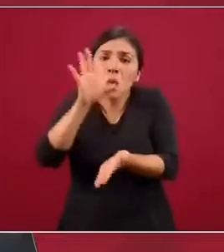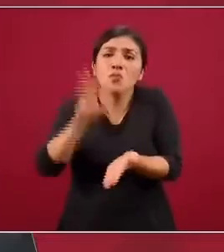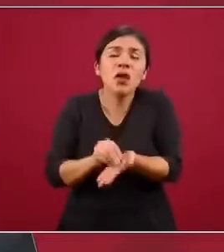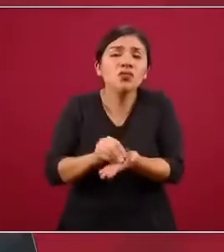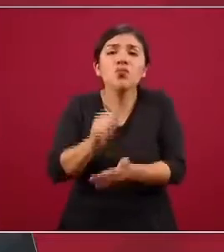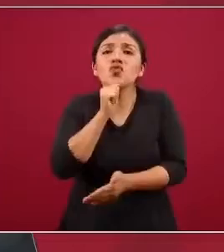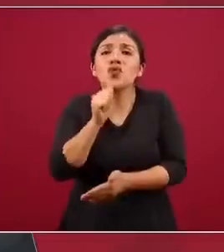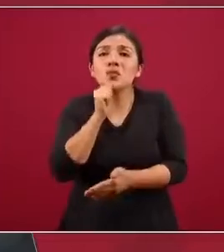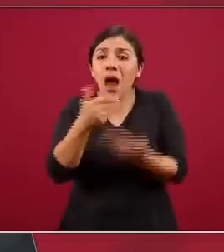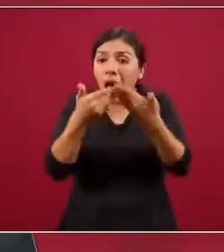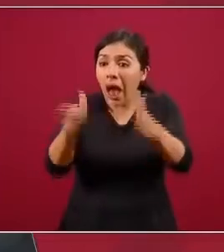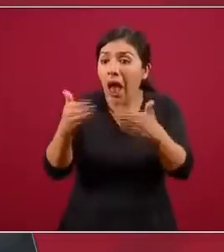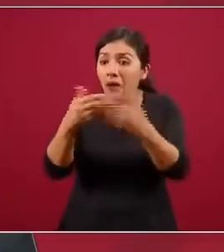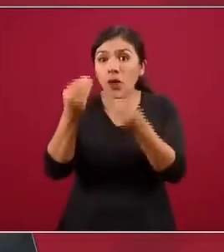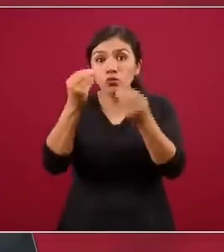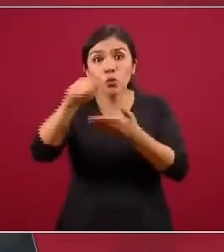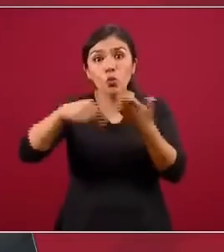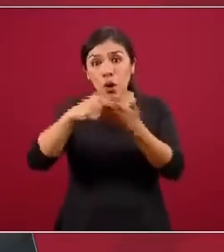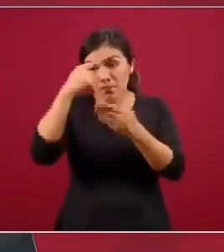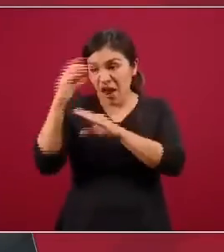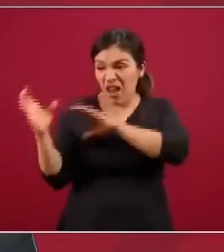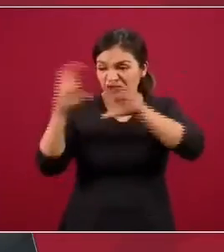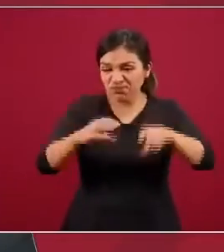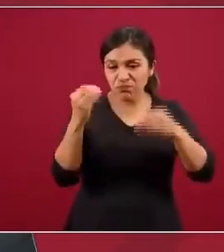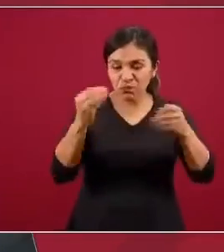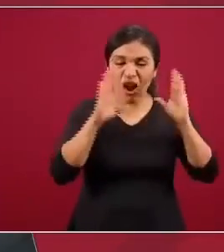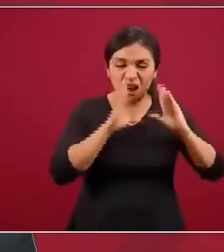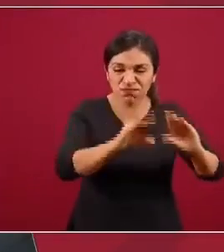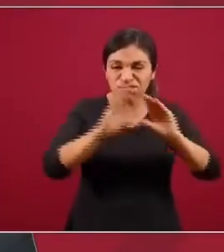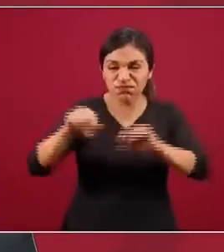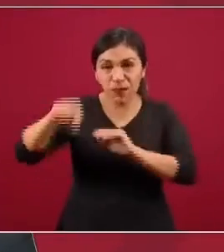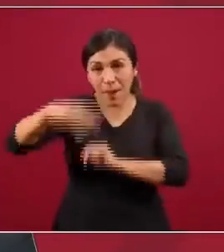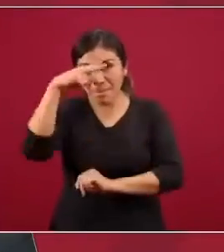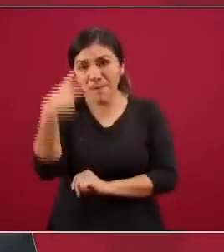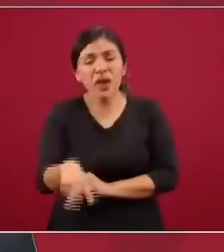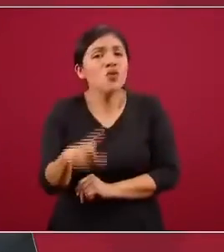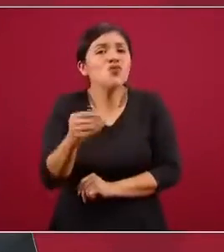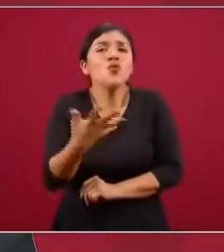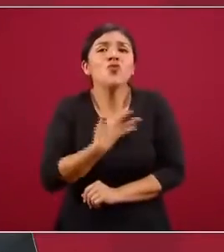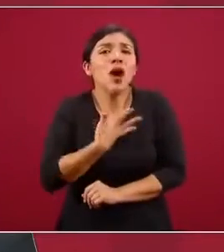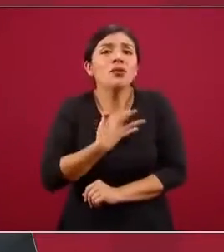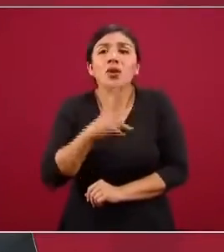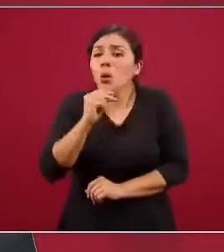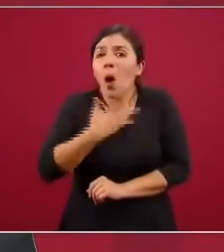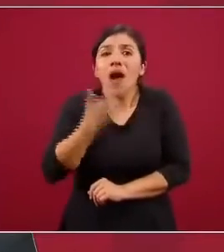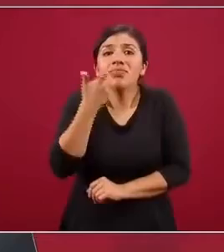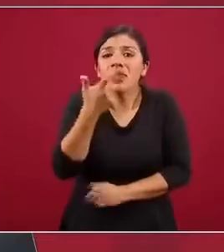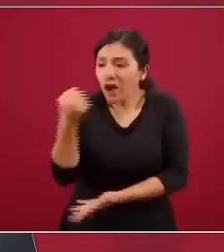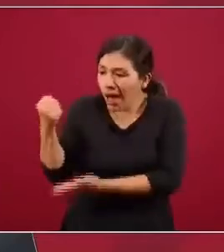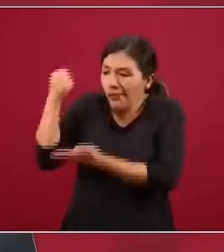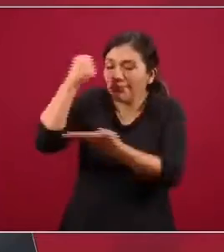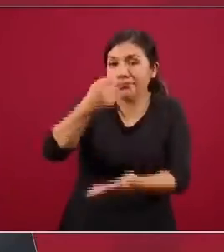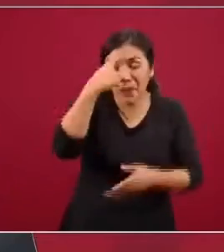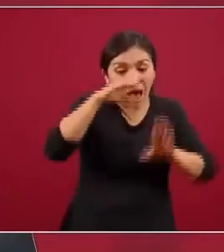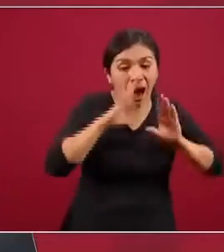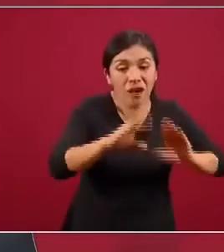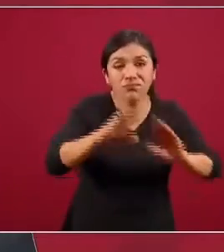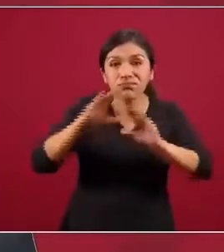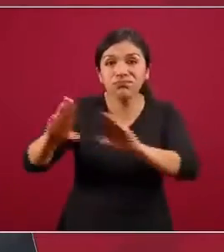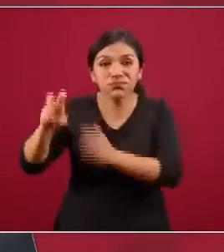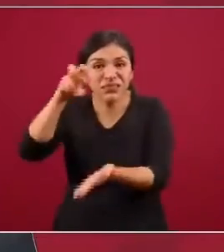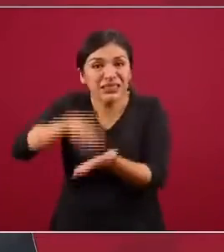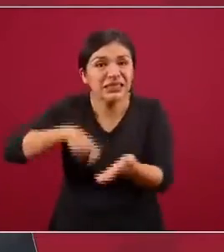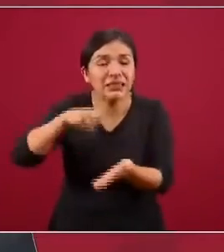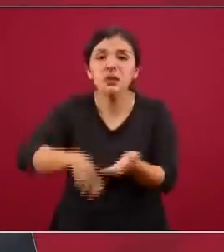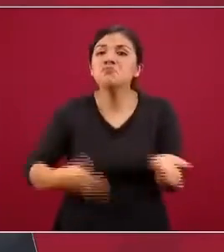abrían suficientes plazas para formar personal de salud en México porque no se destinaban los recursos, el financiamiento y